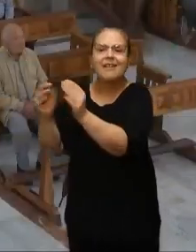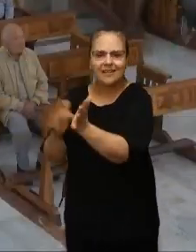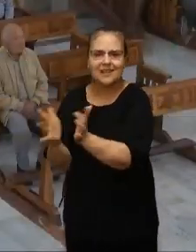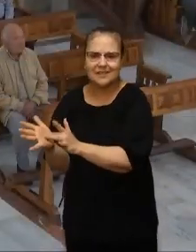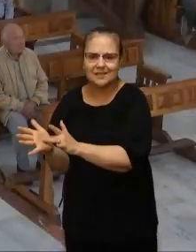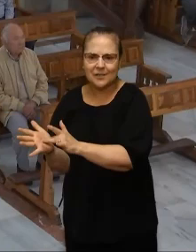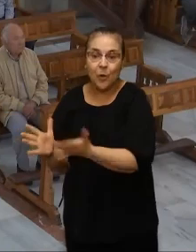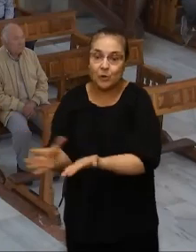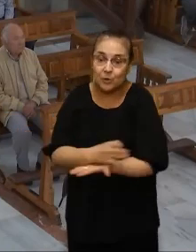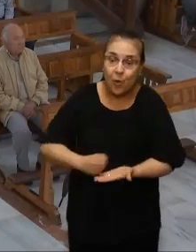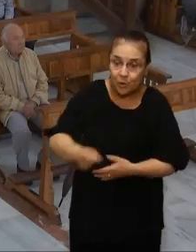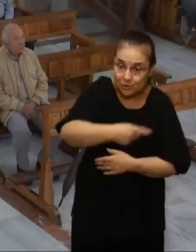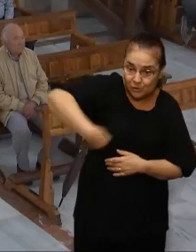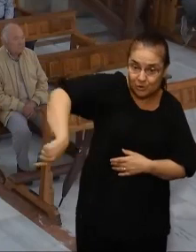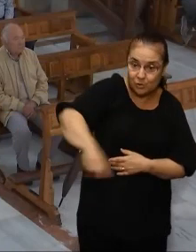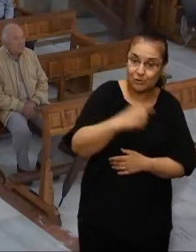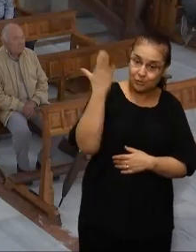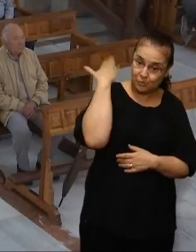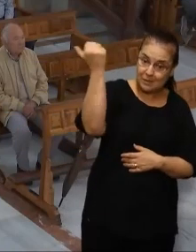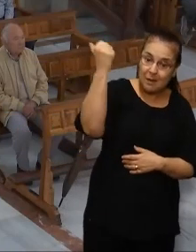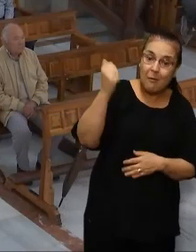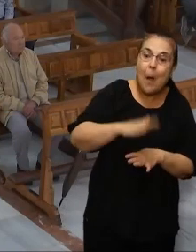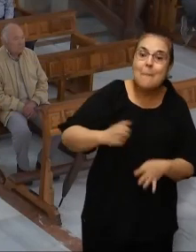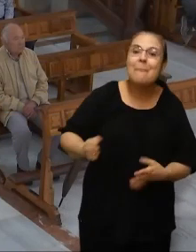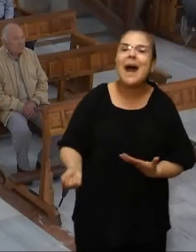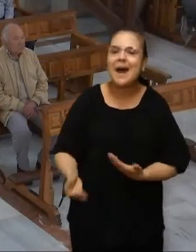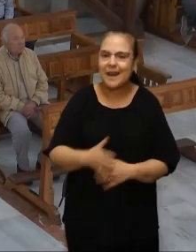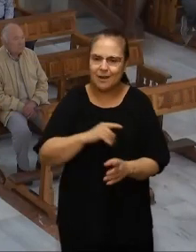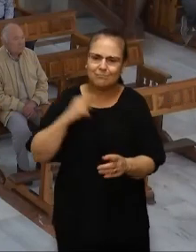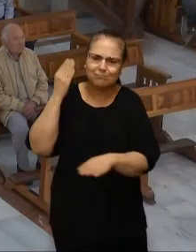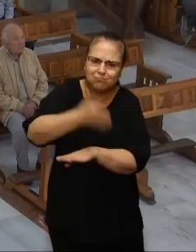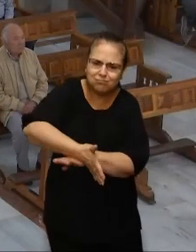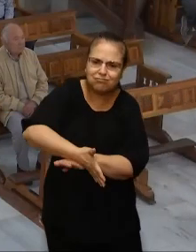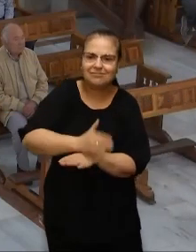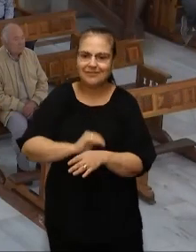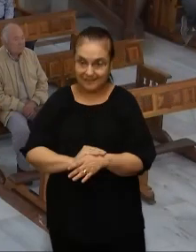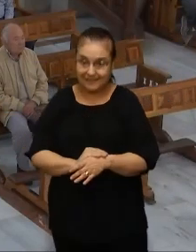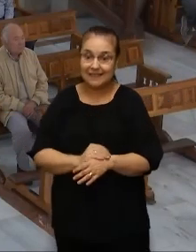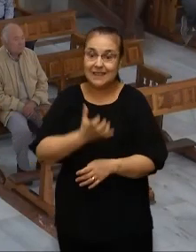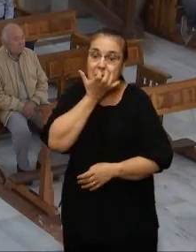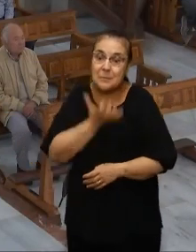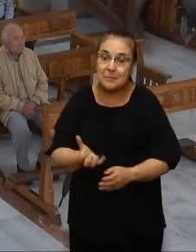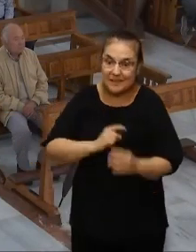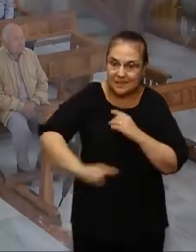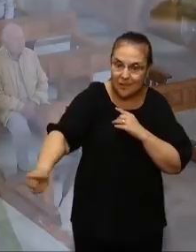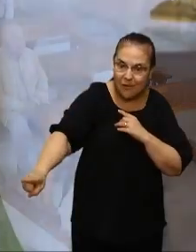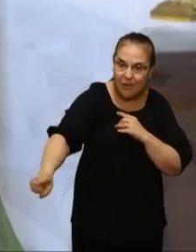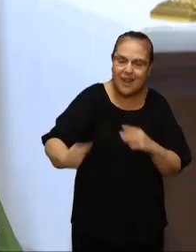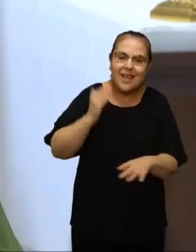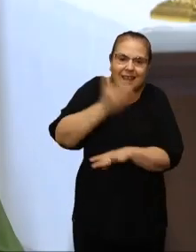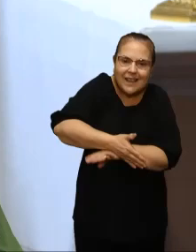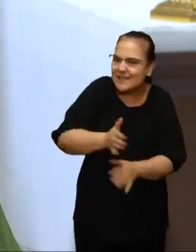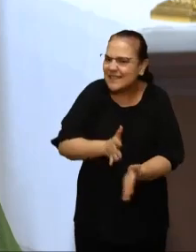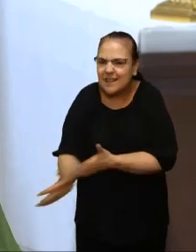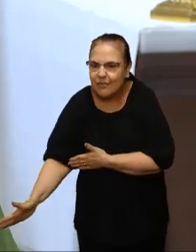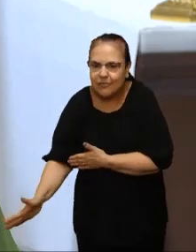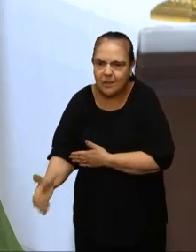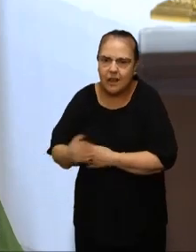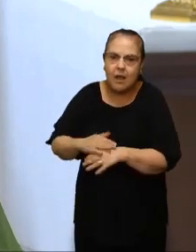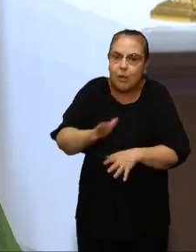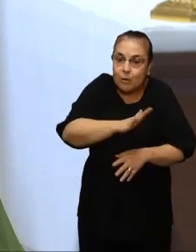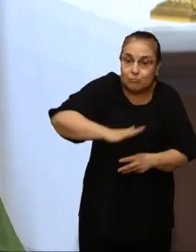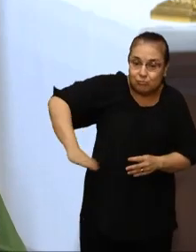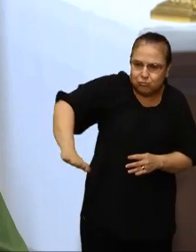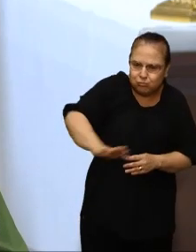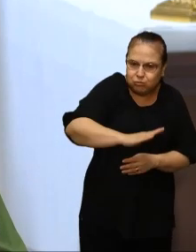todos nosotros hemos sido llamados a la misión. Id. Y además, id quiere decir salgamos de nosotros mismos, de nuestras